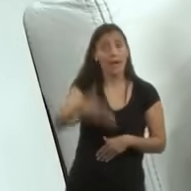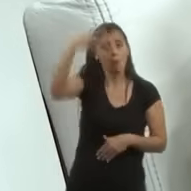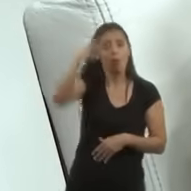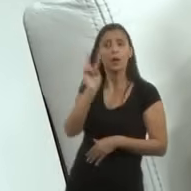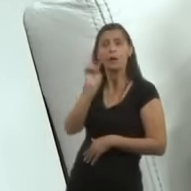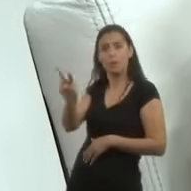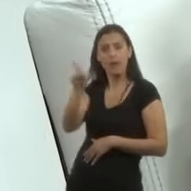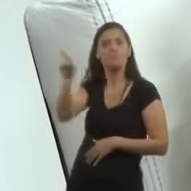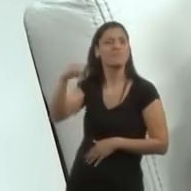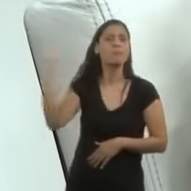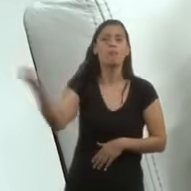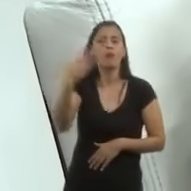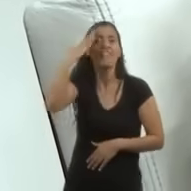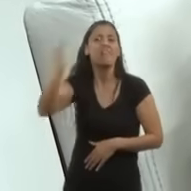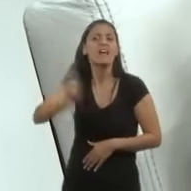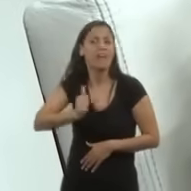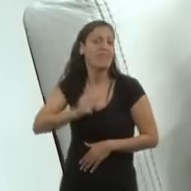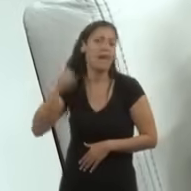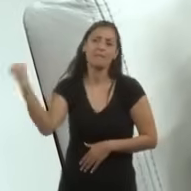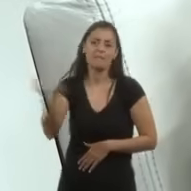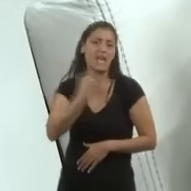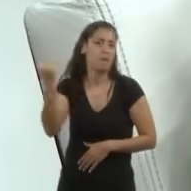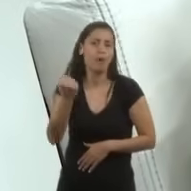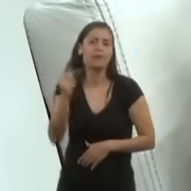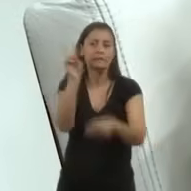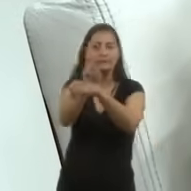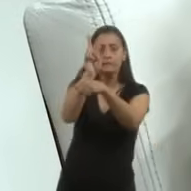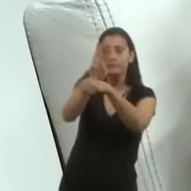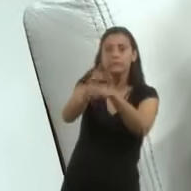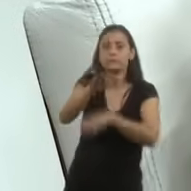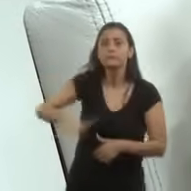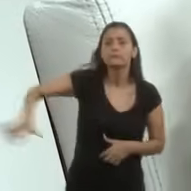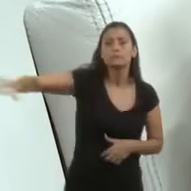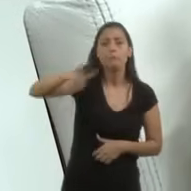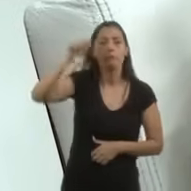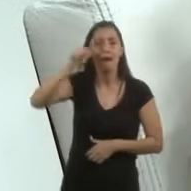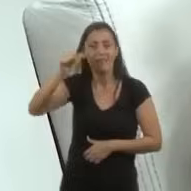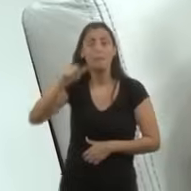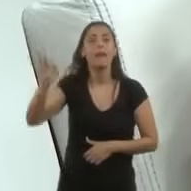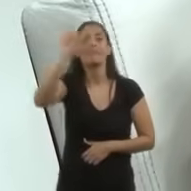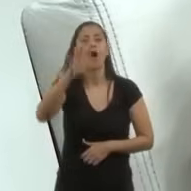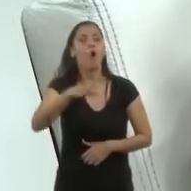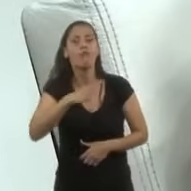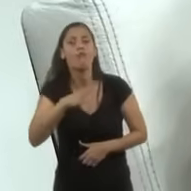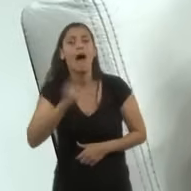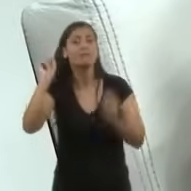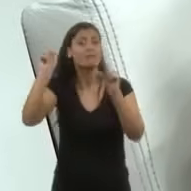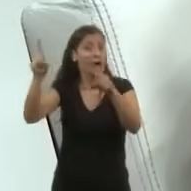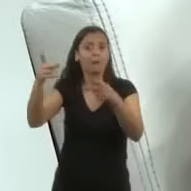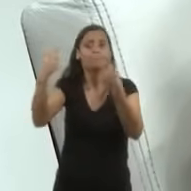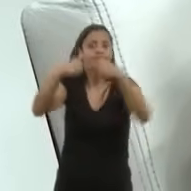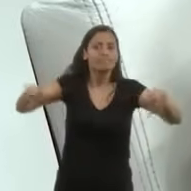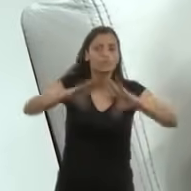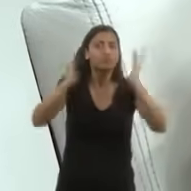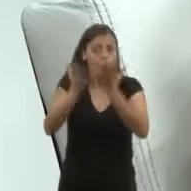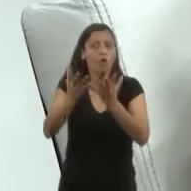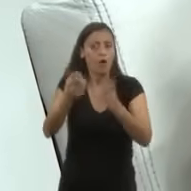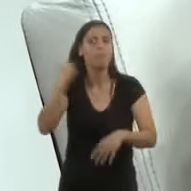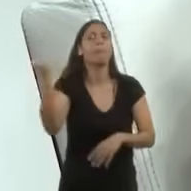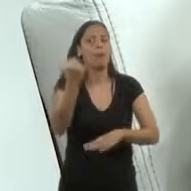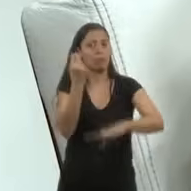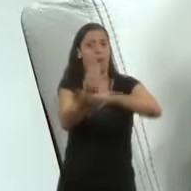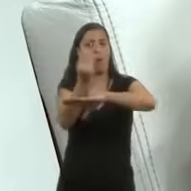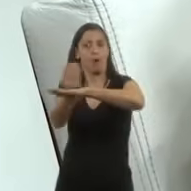ciudad por la cantidad de gente que tiene Y tal vez por los pocos recursos de la policía provincial o la falta de intención de actuar No lo sé